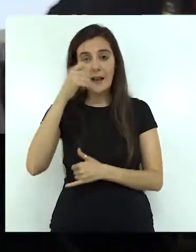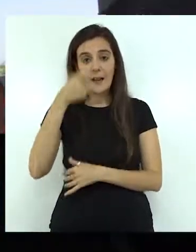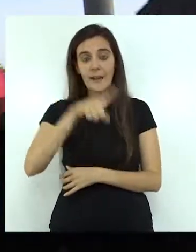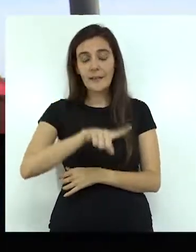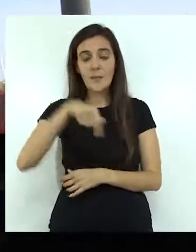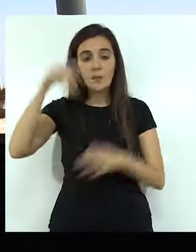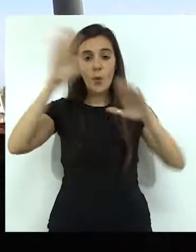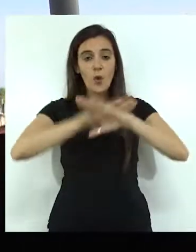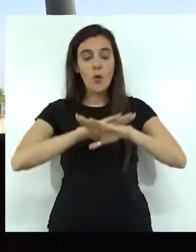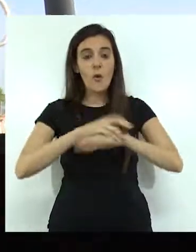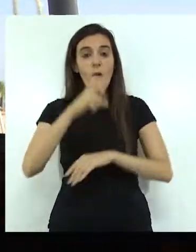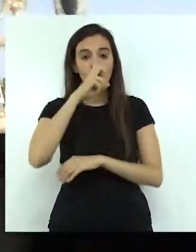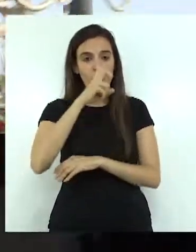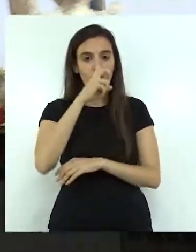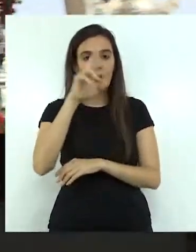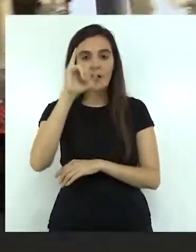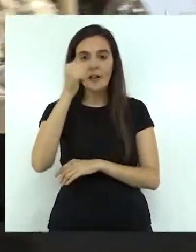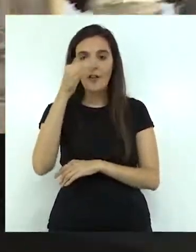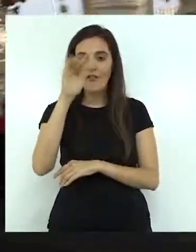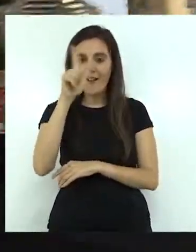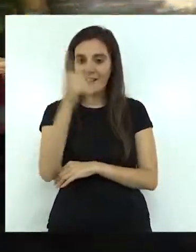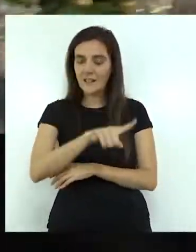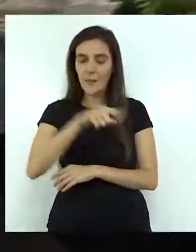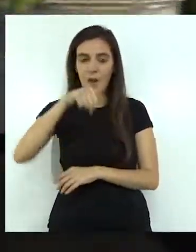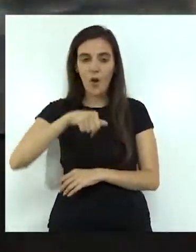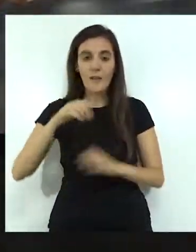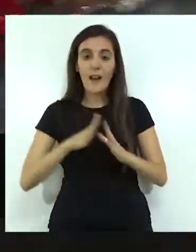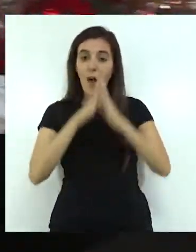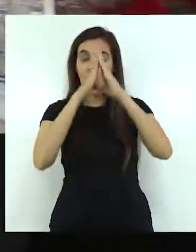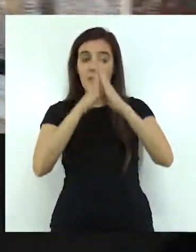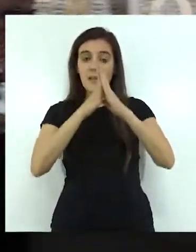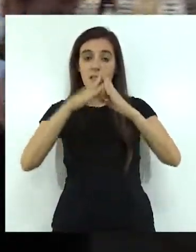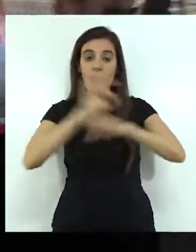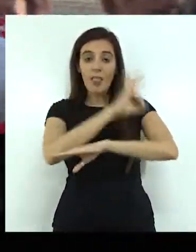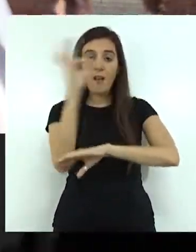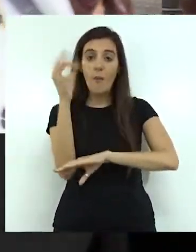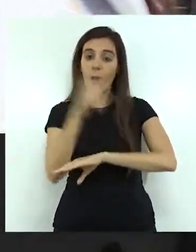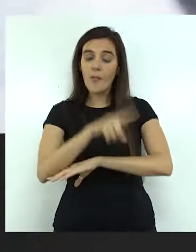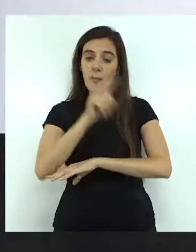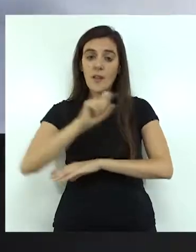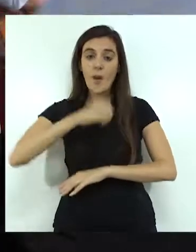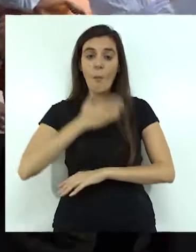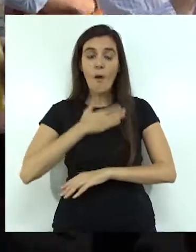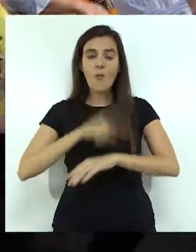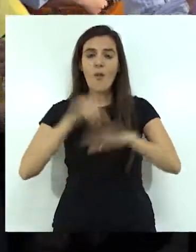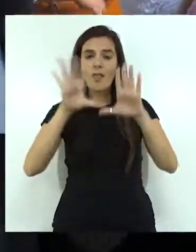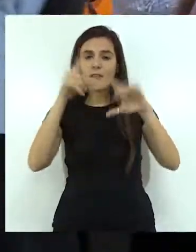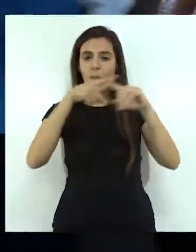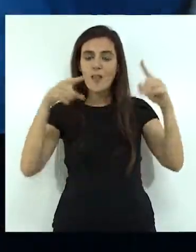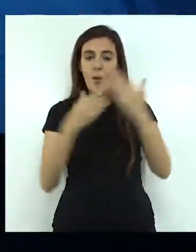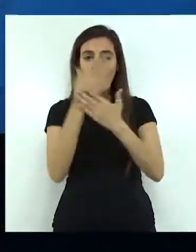rafael también va a estar mañana con nosotros en la misa del alba y bueno pues ya mañana sobre las diez y media de la mañana explicaremos la